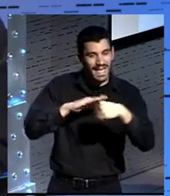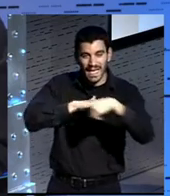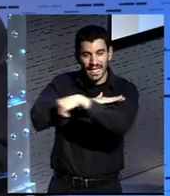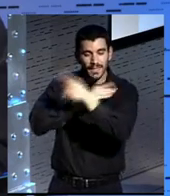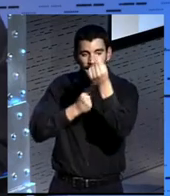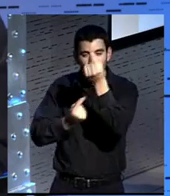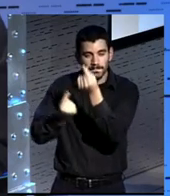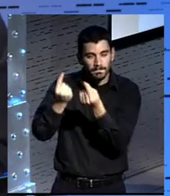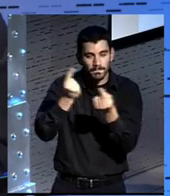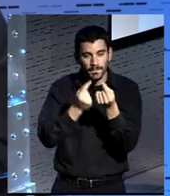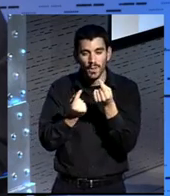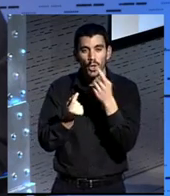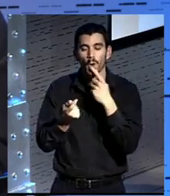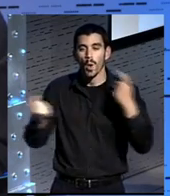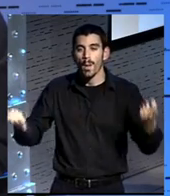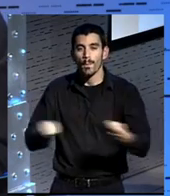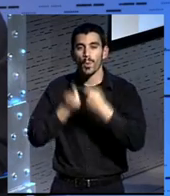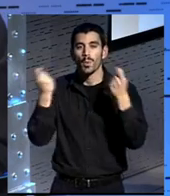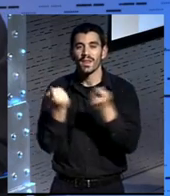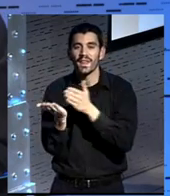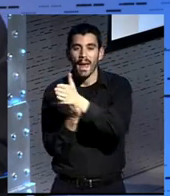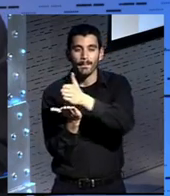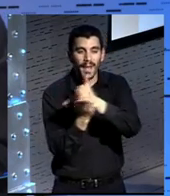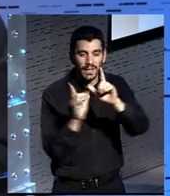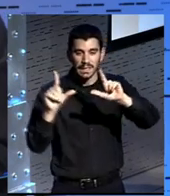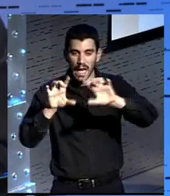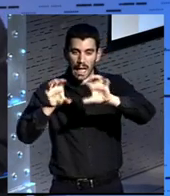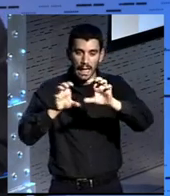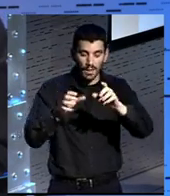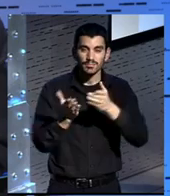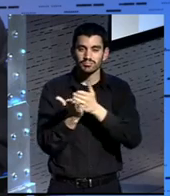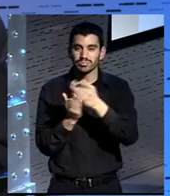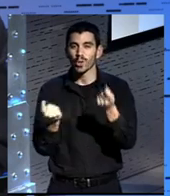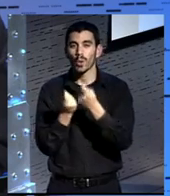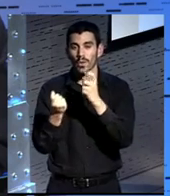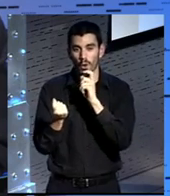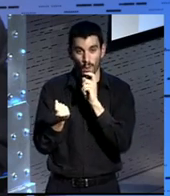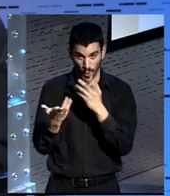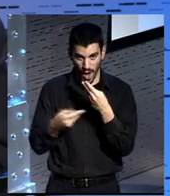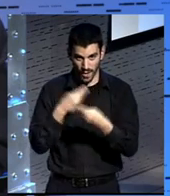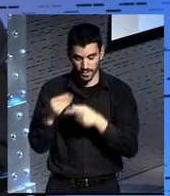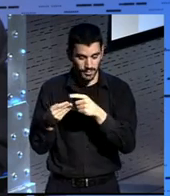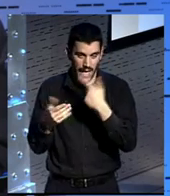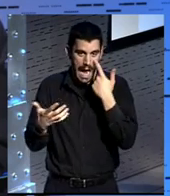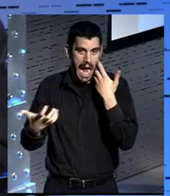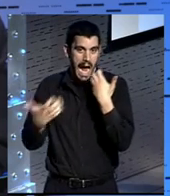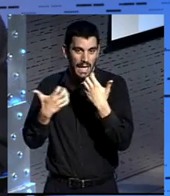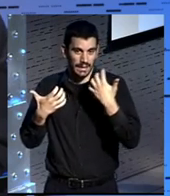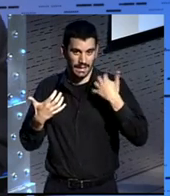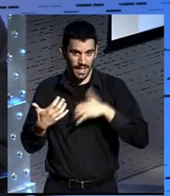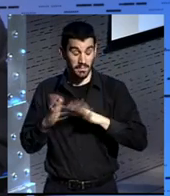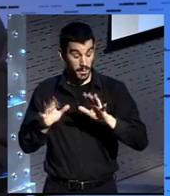Pero a nosotros, desde ese punto de vista, la verdad es que nuestra captación, que está marcando en los 2 últimos